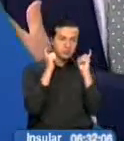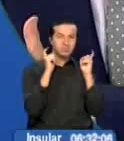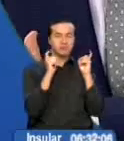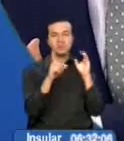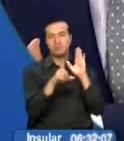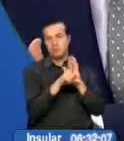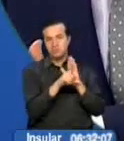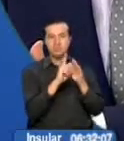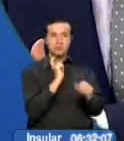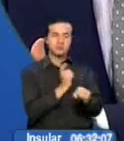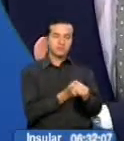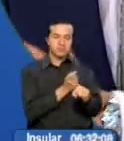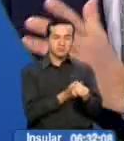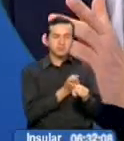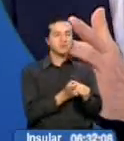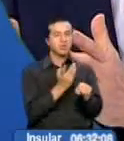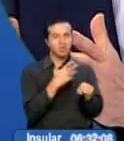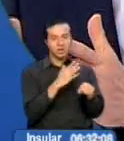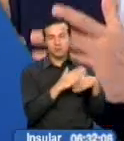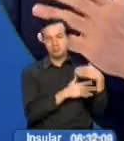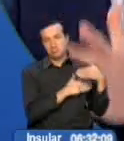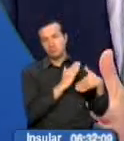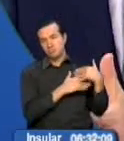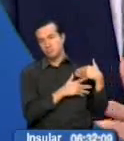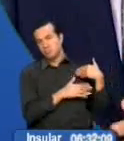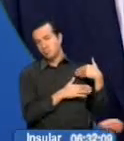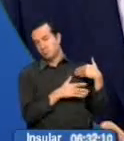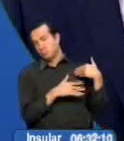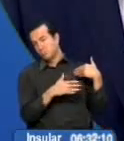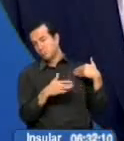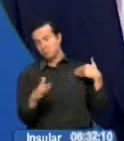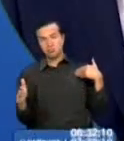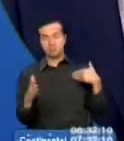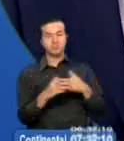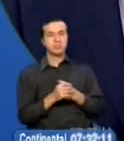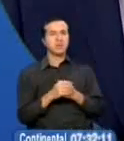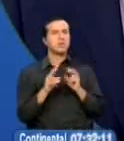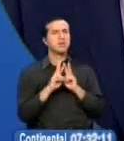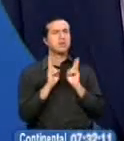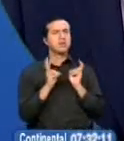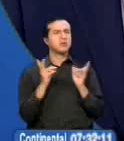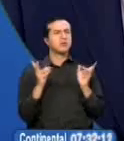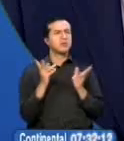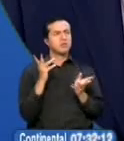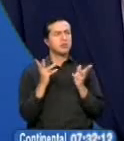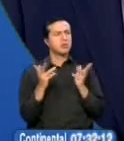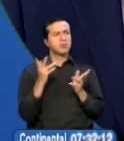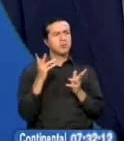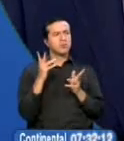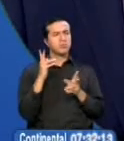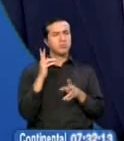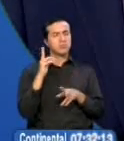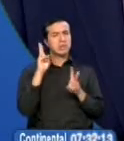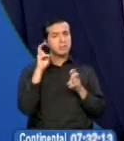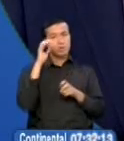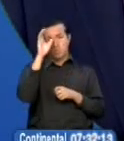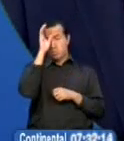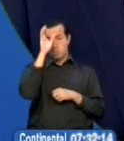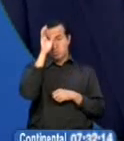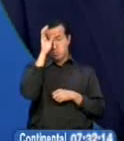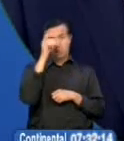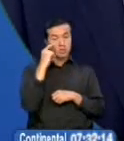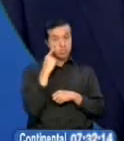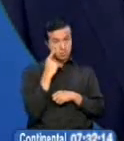legislaciones específicas que se han intentado y se han creado, de hecho, el tema también pasa por cuestiones culturales, mi querido